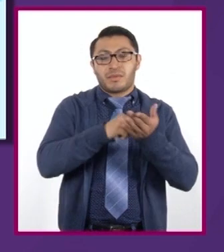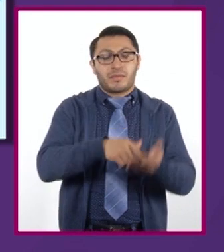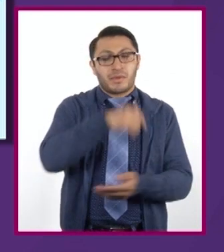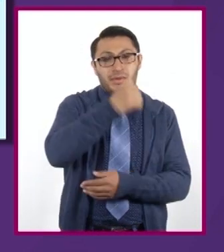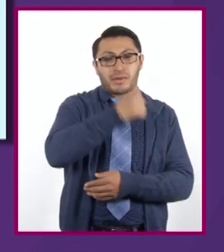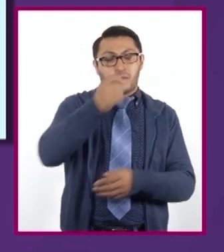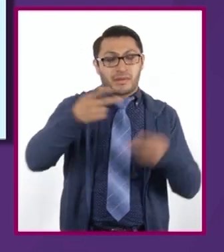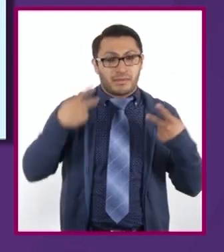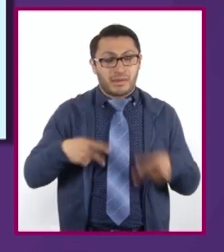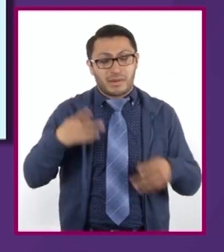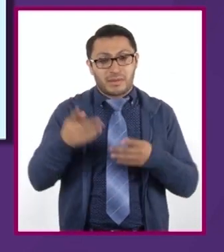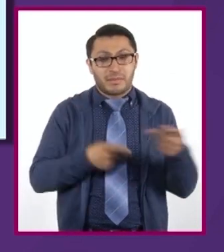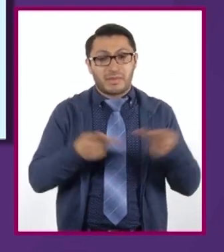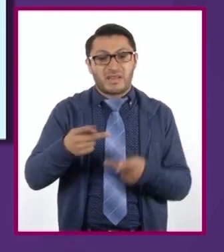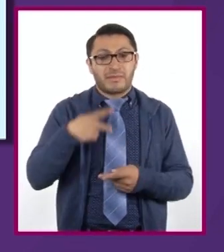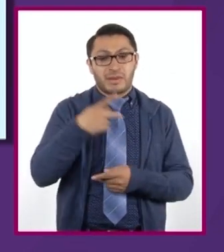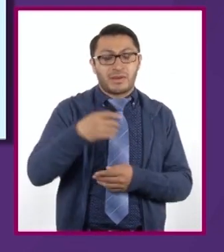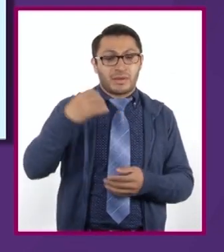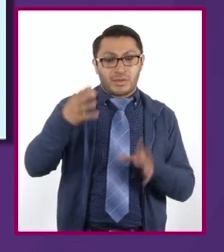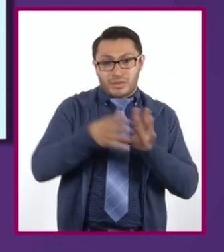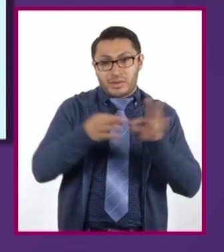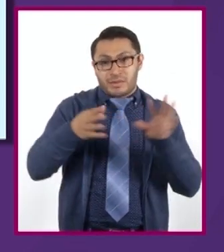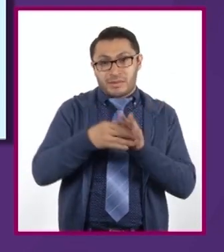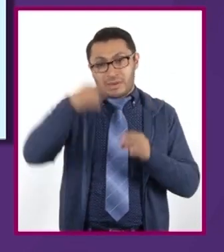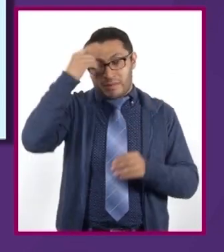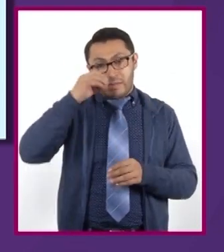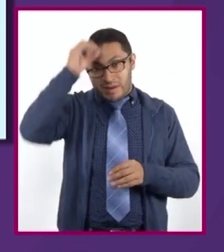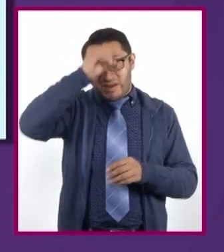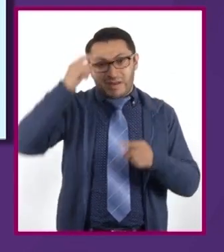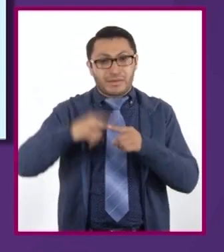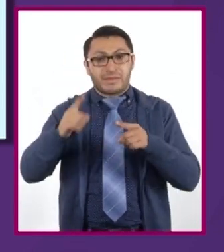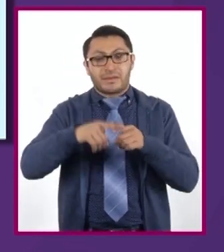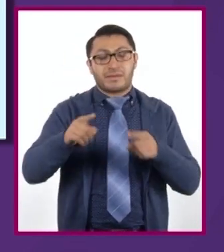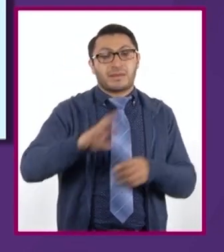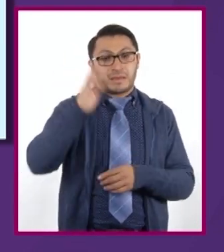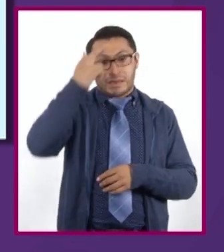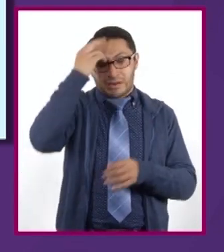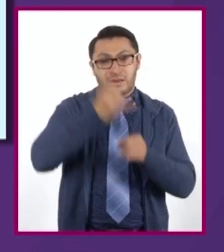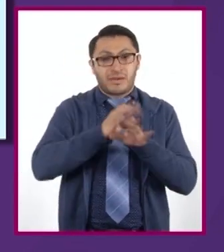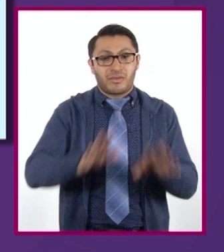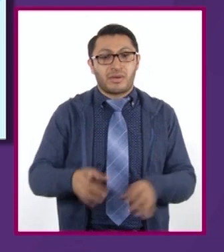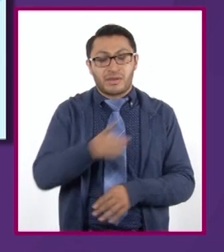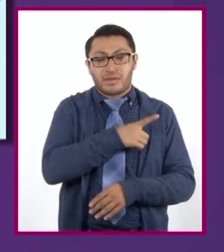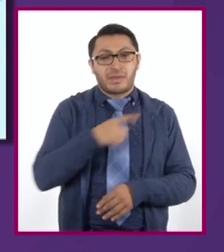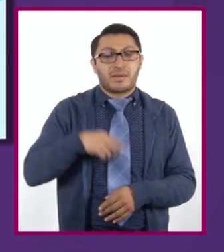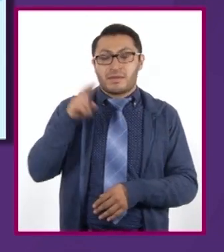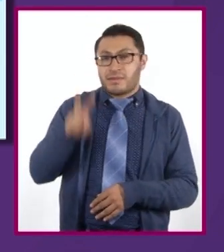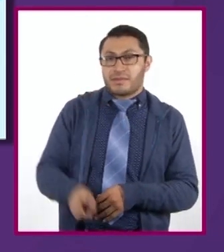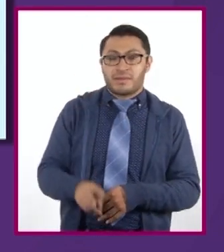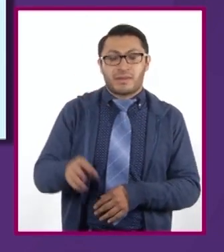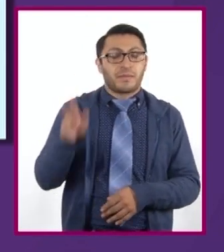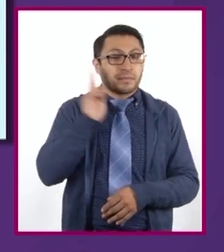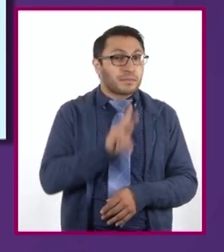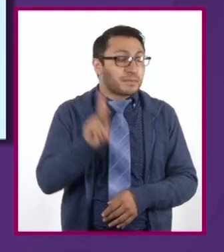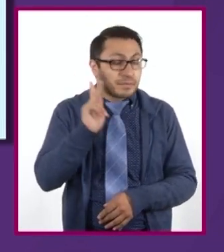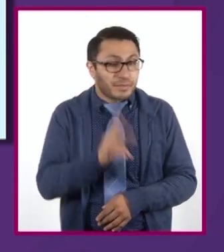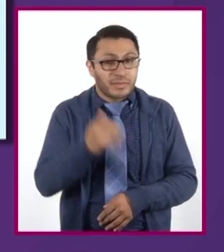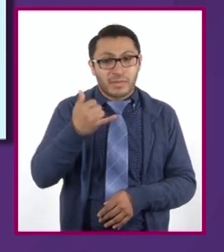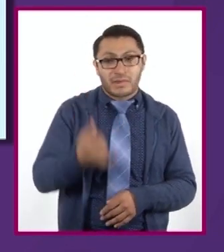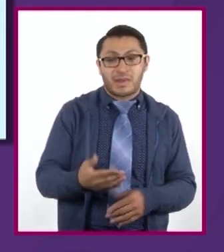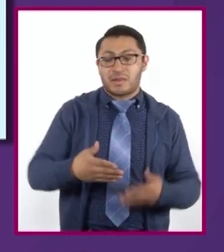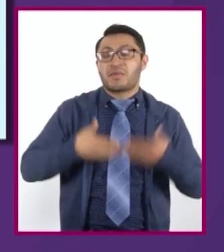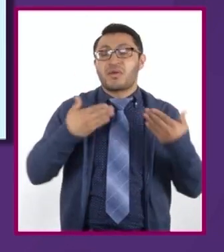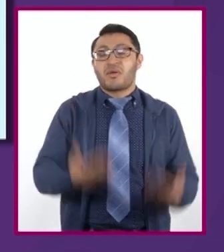sus intervenciones para que haya diversos puntos de vista. Recuerden que la información debe ser verídica, comprobable y de una